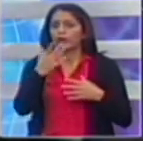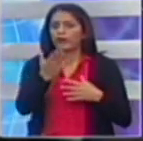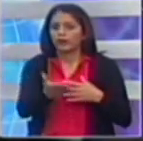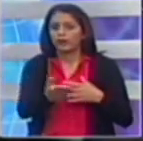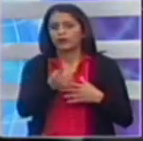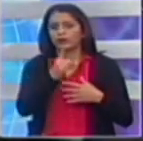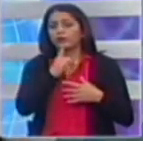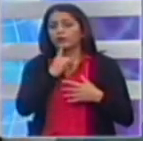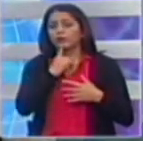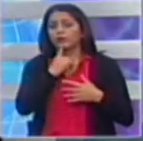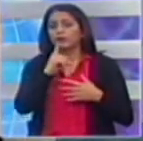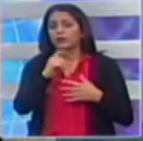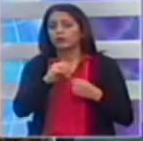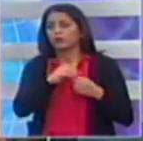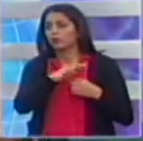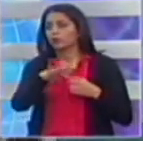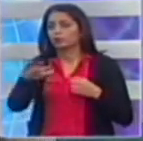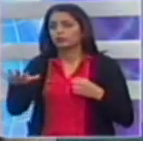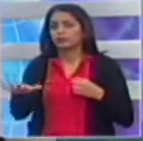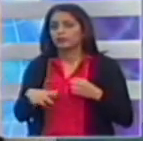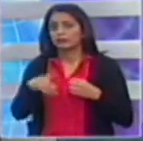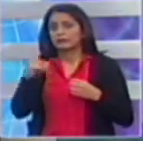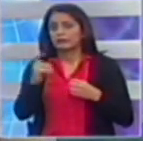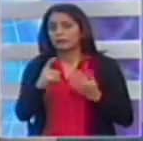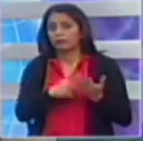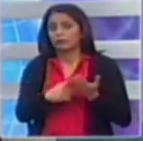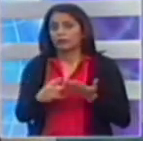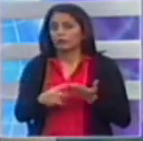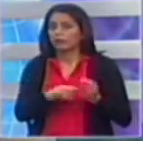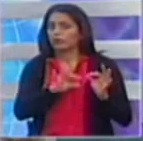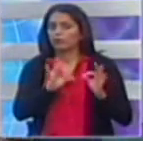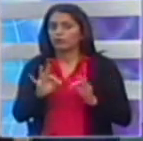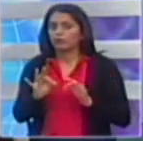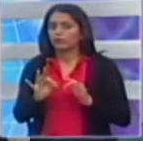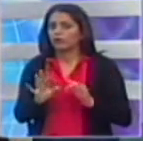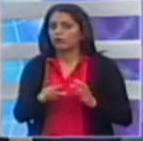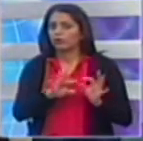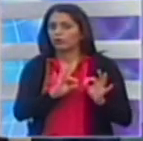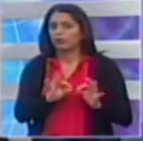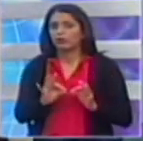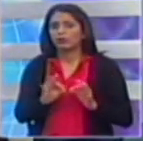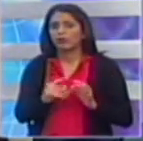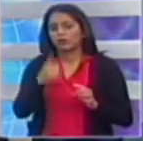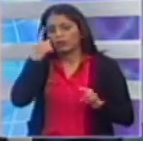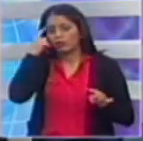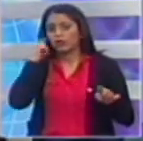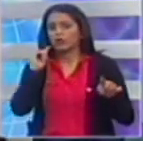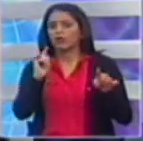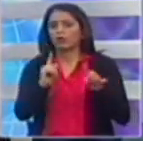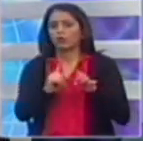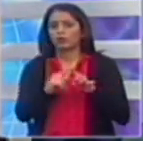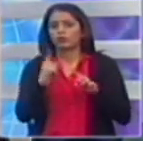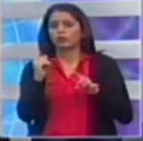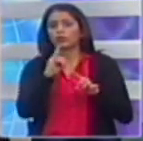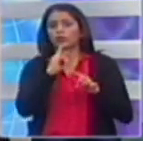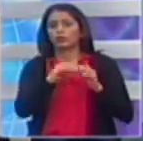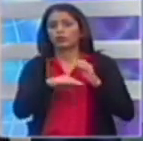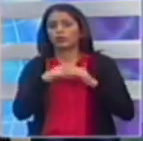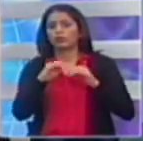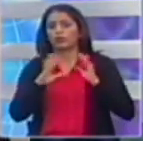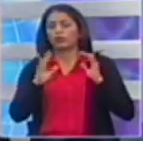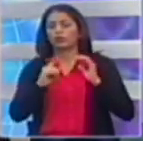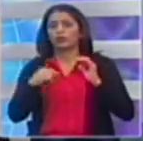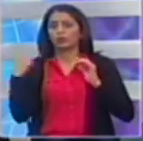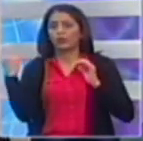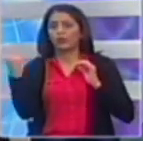planeta, pues que el debate sea lo más técnico, lo más concienzado en torno a puntos de común acuerdo, no solo para los norteamericanos, sino para el planeta.